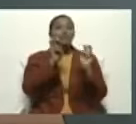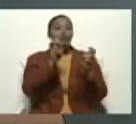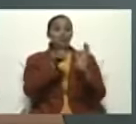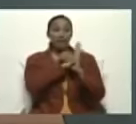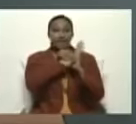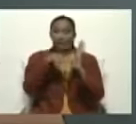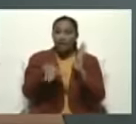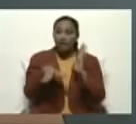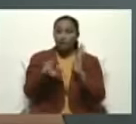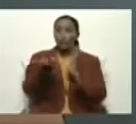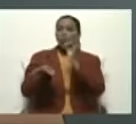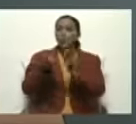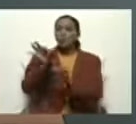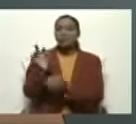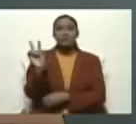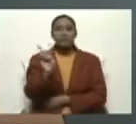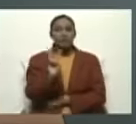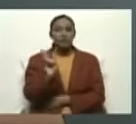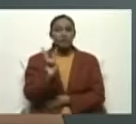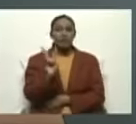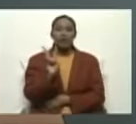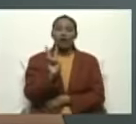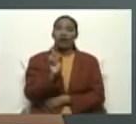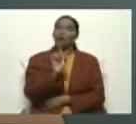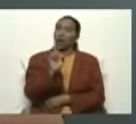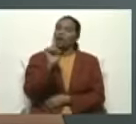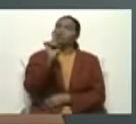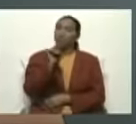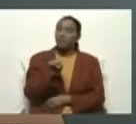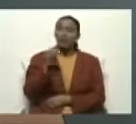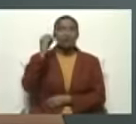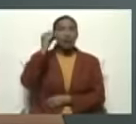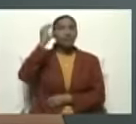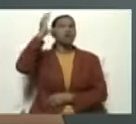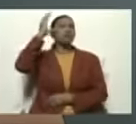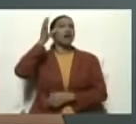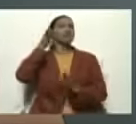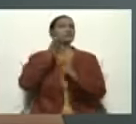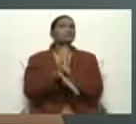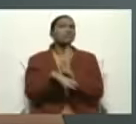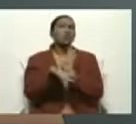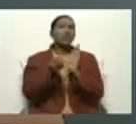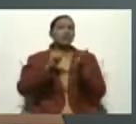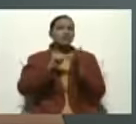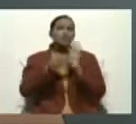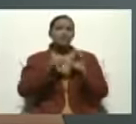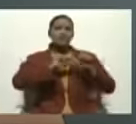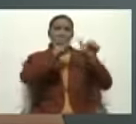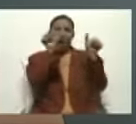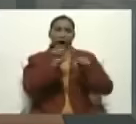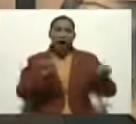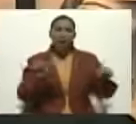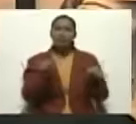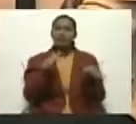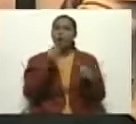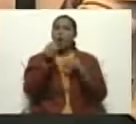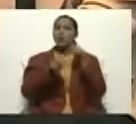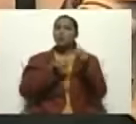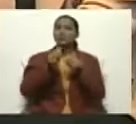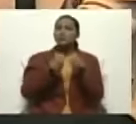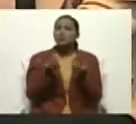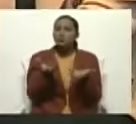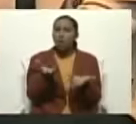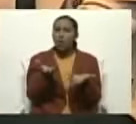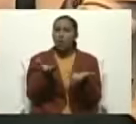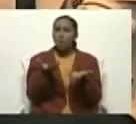en Venezuela, sino también esa capacidad de desde el arte trasladar todo lo que ha ocurrido en el